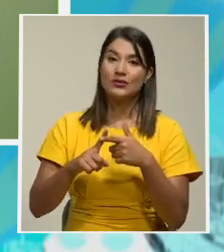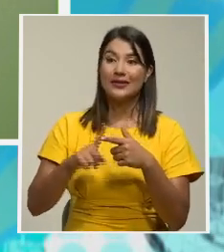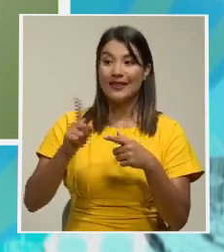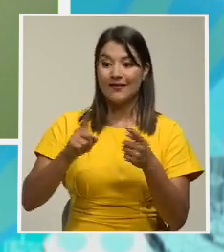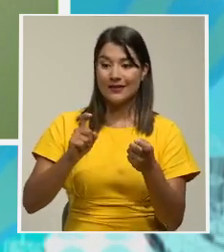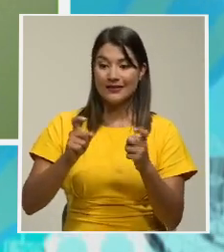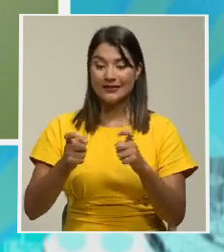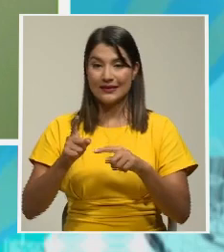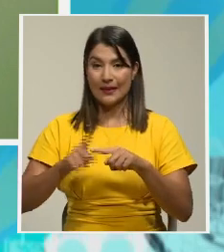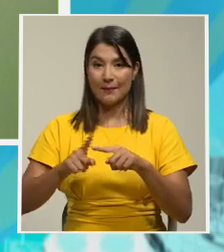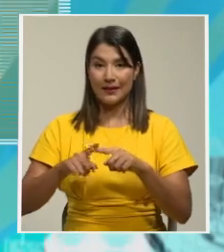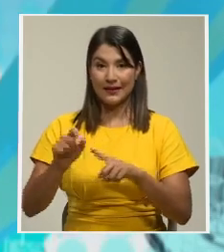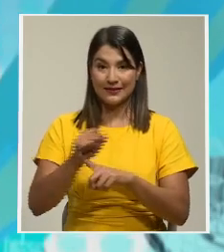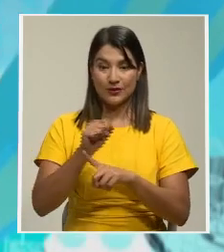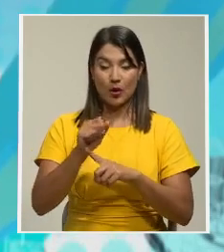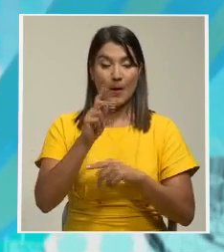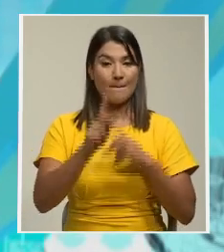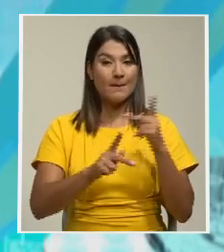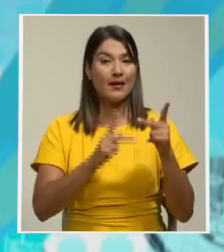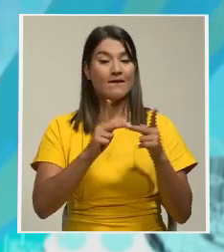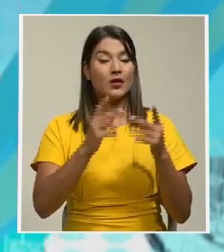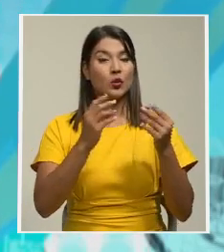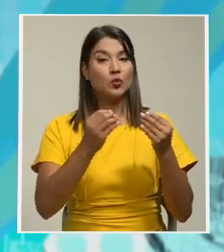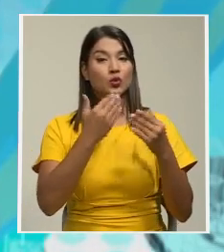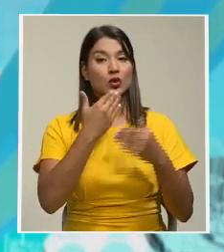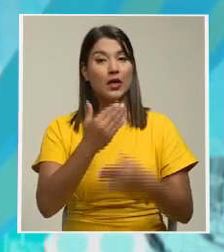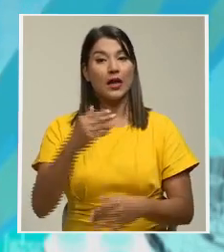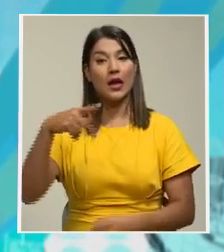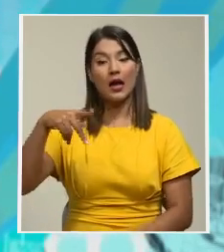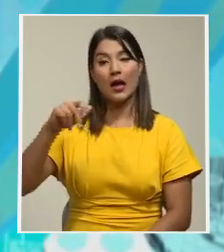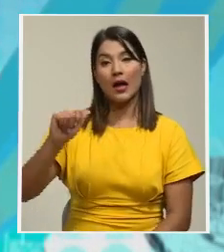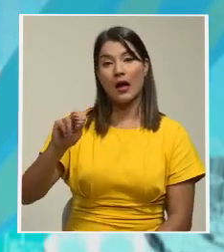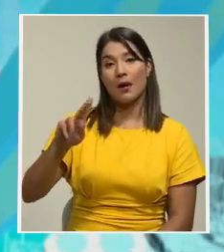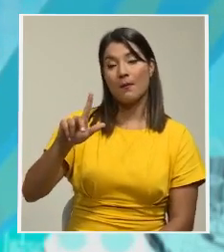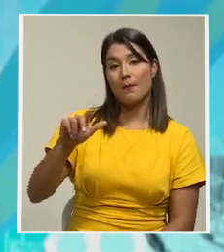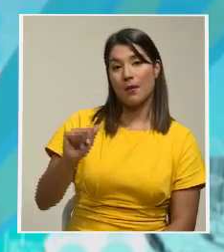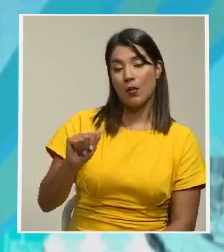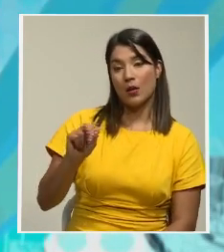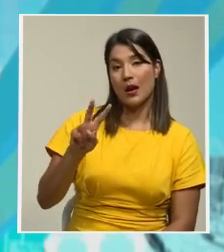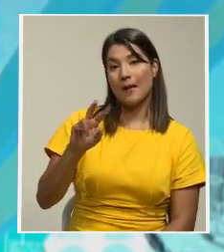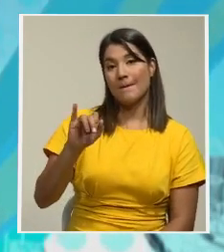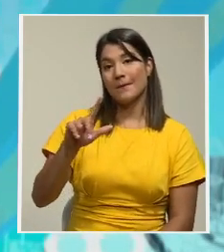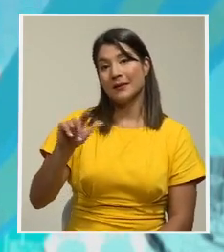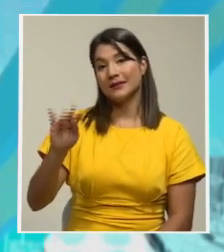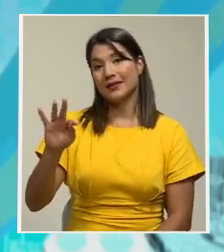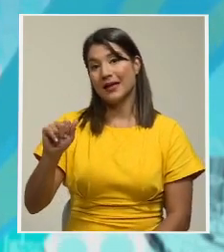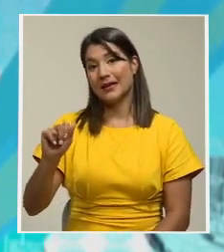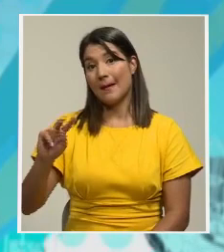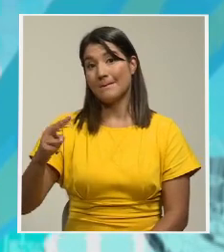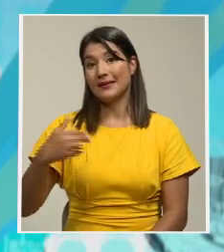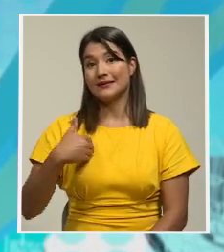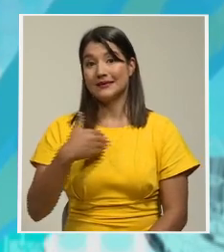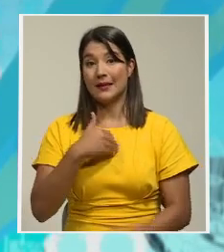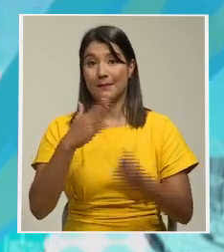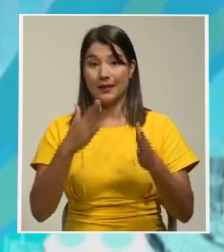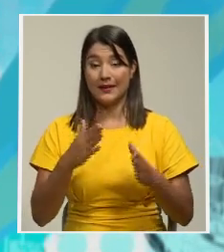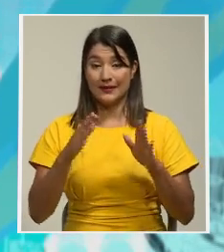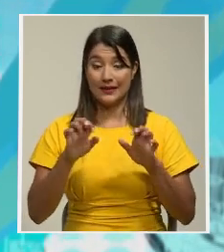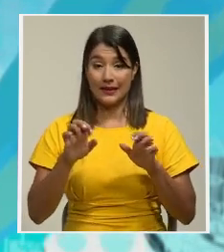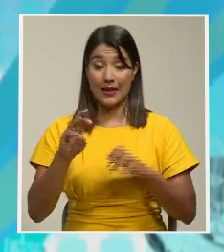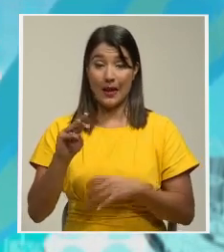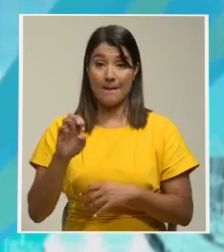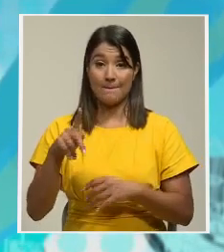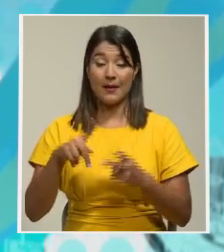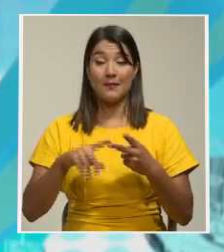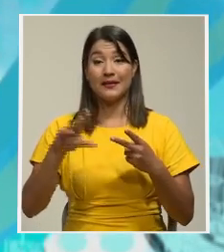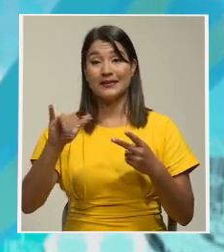tengamos. Perfecto, muchísimas gracias a doña Paula Villalta, viceministra de Planificación del MEP, y a Cindy Blanco, presidenta de